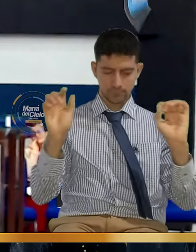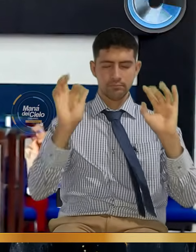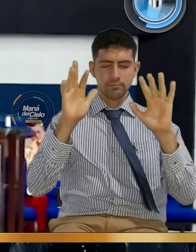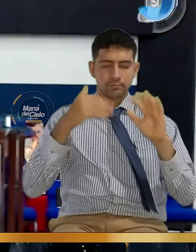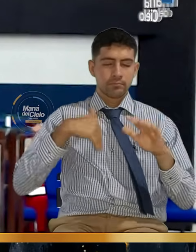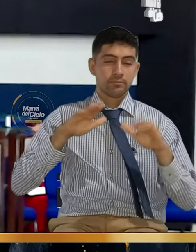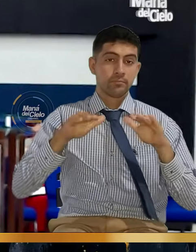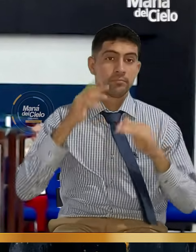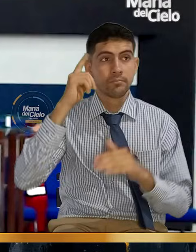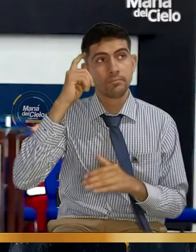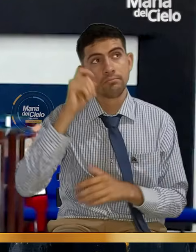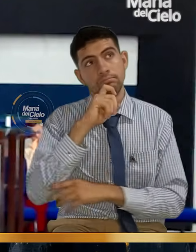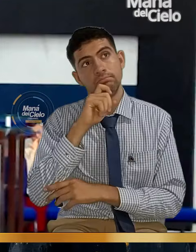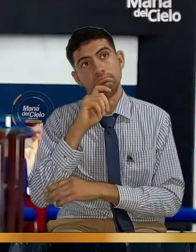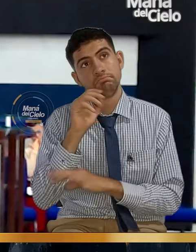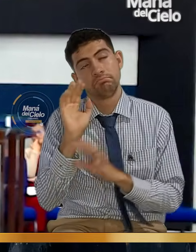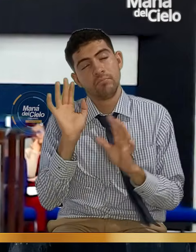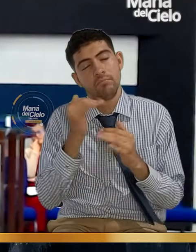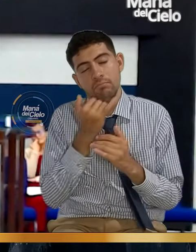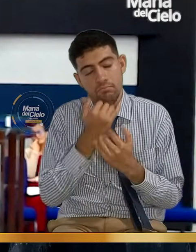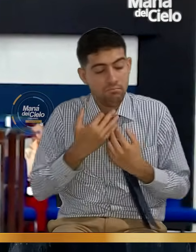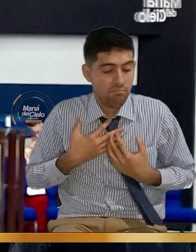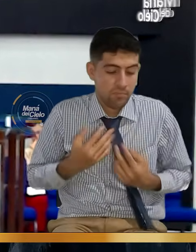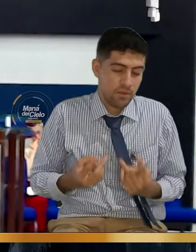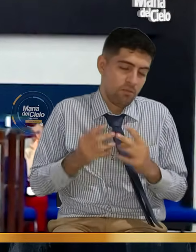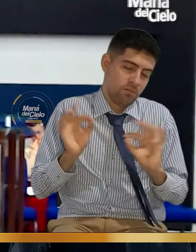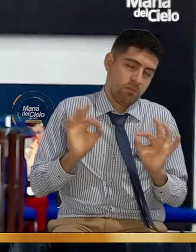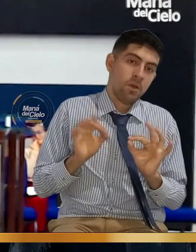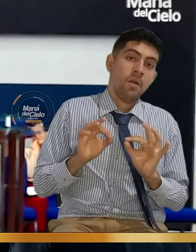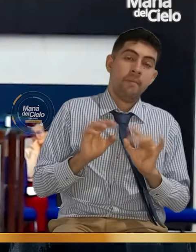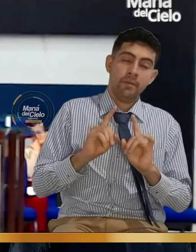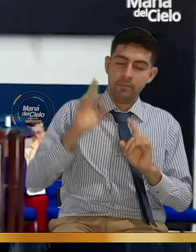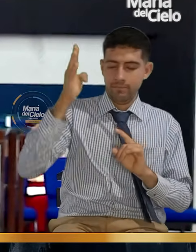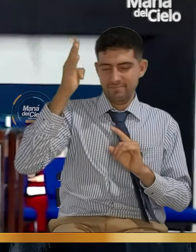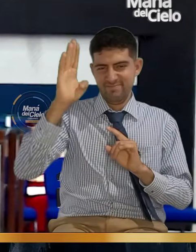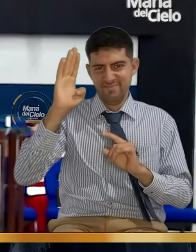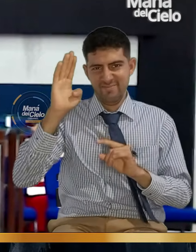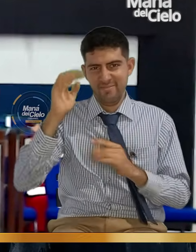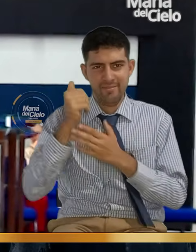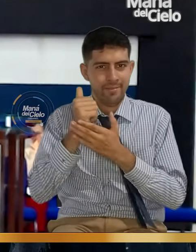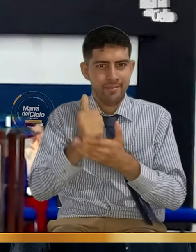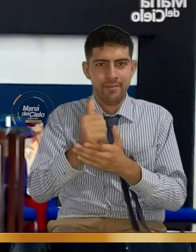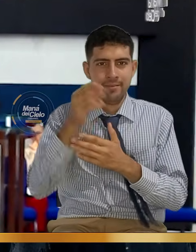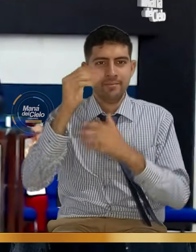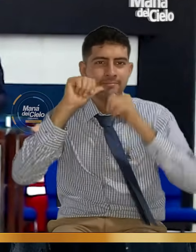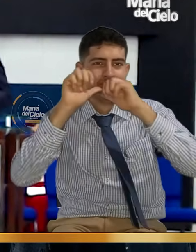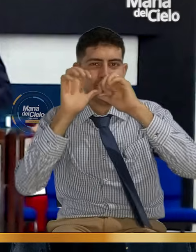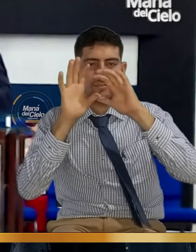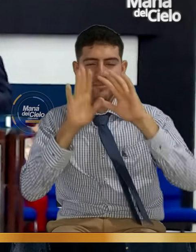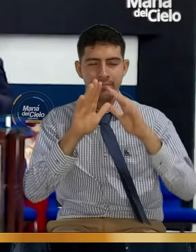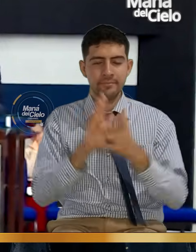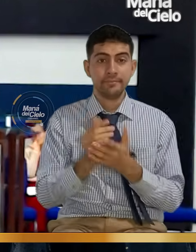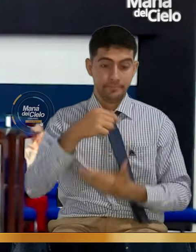alando al otro. Oiga, qué bueno ese Jacob. Muchos juzgan a Jacob. Que Jacob, que vea que le hizo trampa